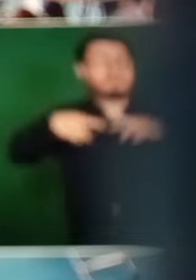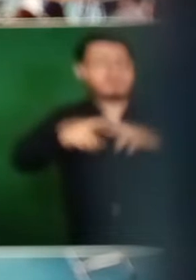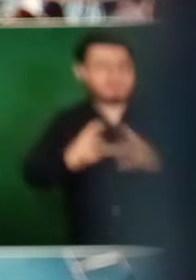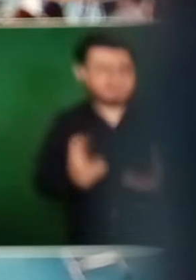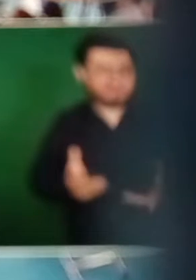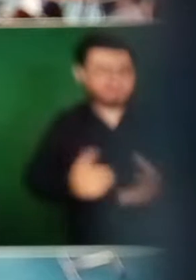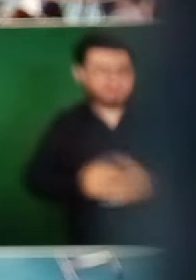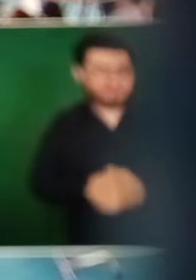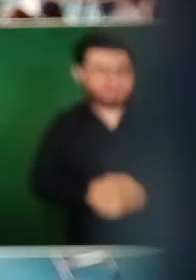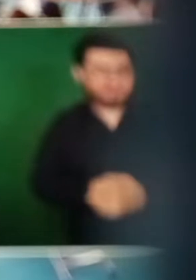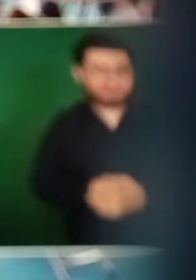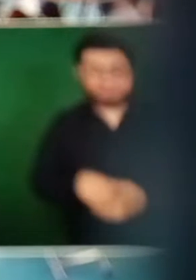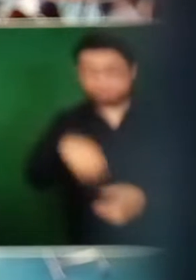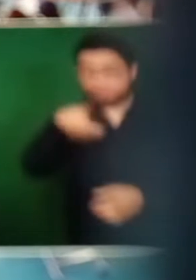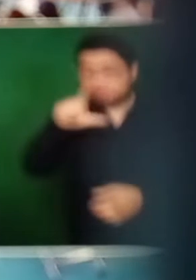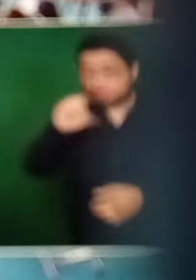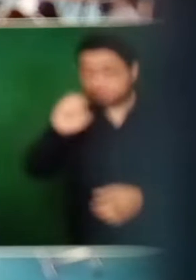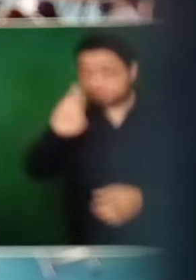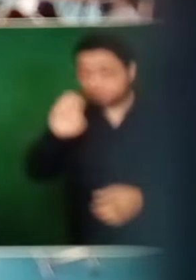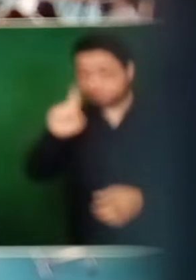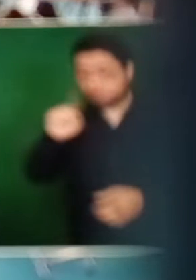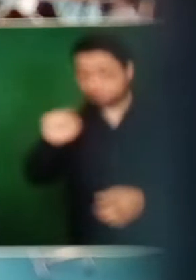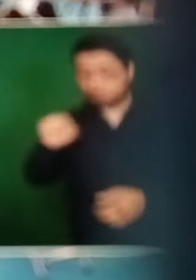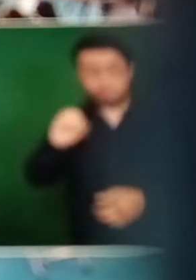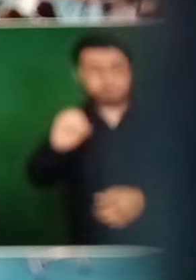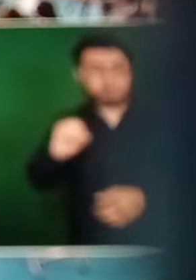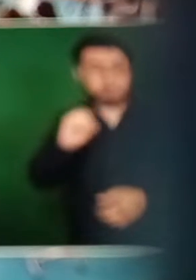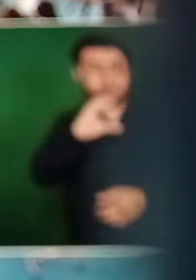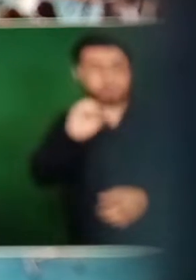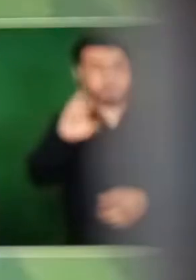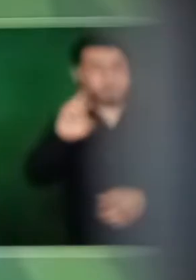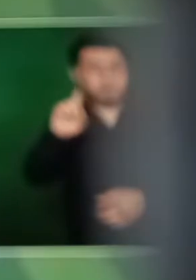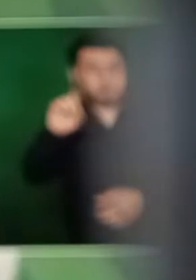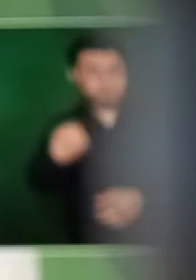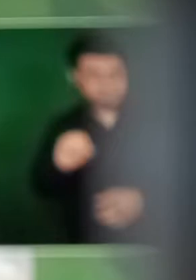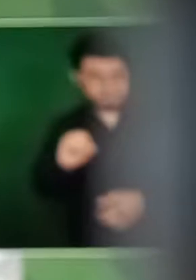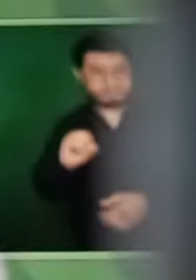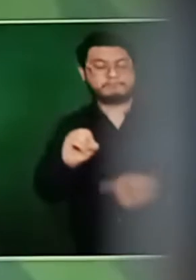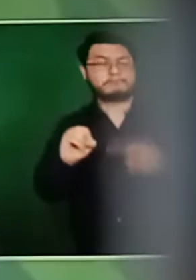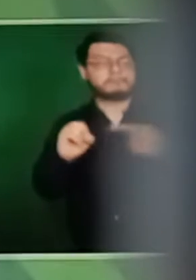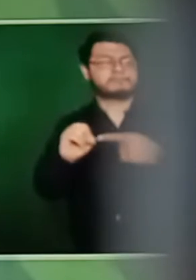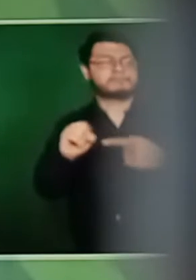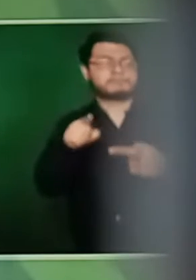de Lorenzo Córdoba y de todo ese grupo.